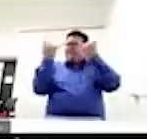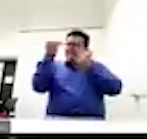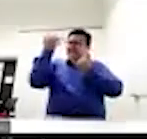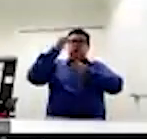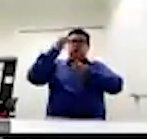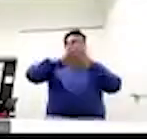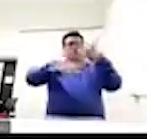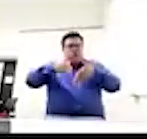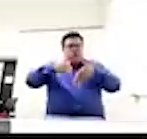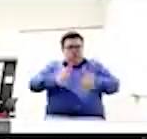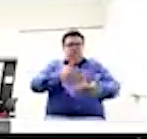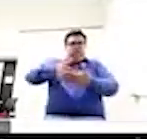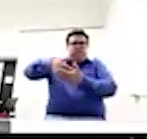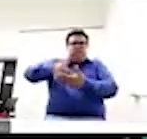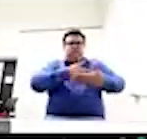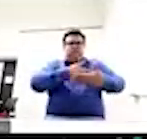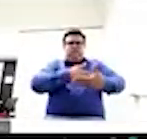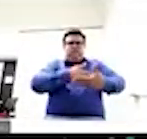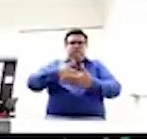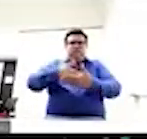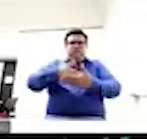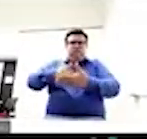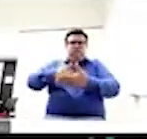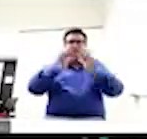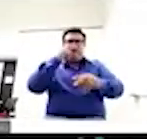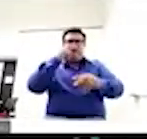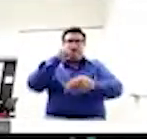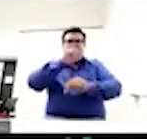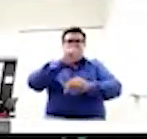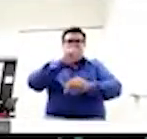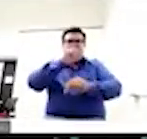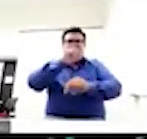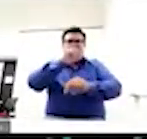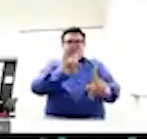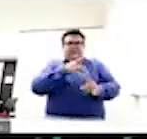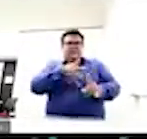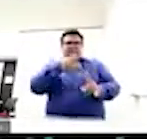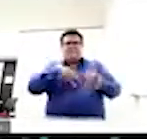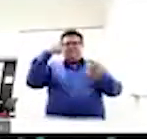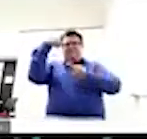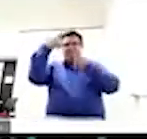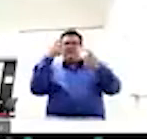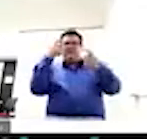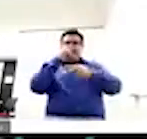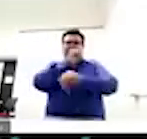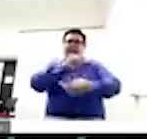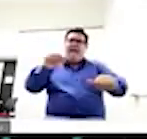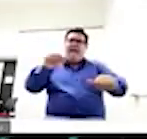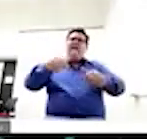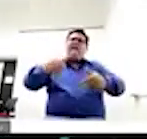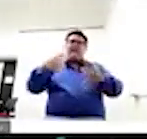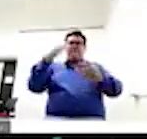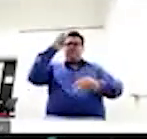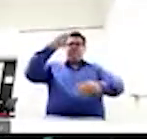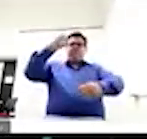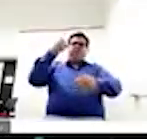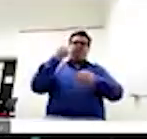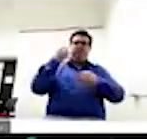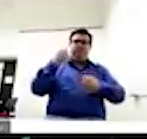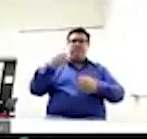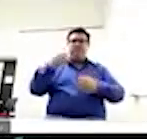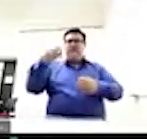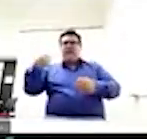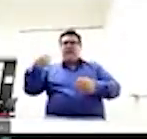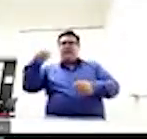la mayoría de las niñas de este país. Niñas sin ejército, niñas sin bandera, niñas sin himno, niñas